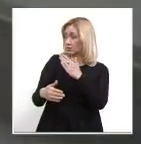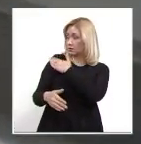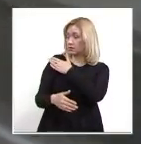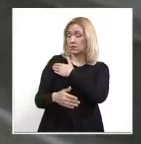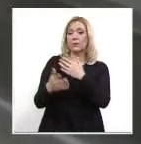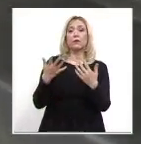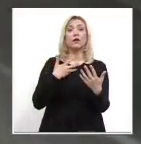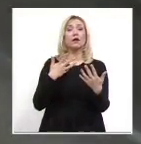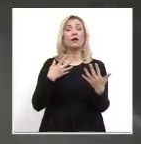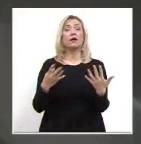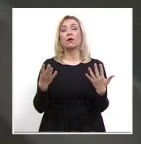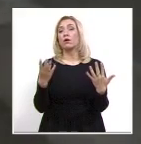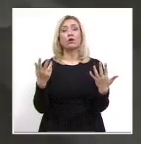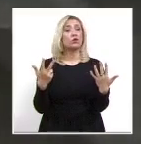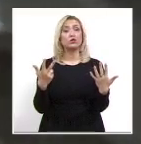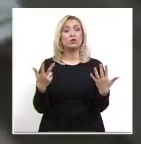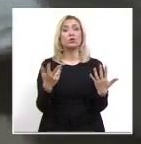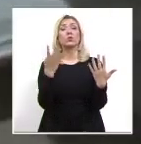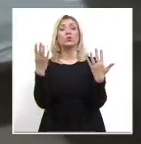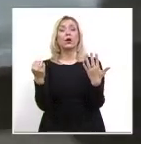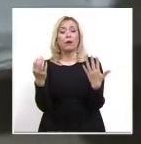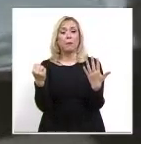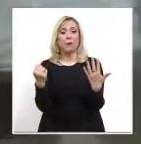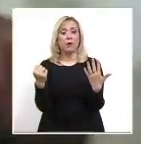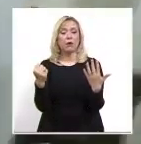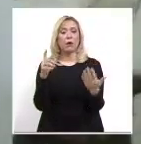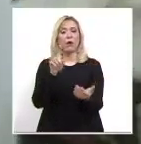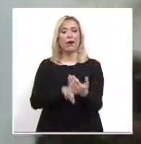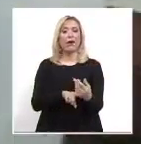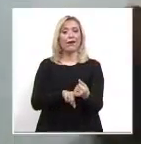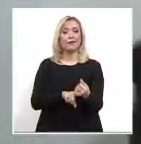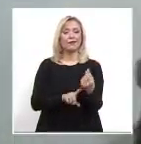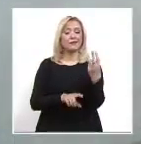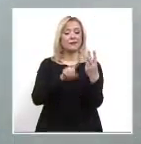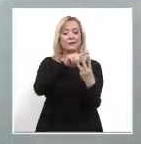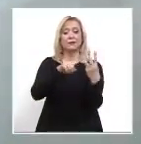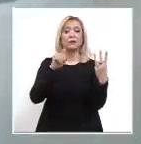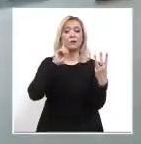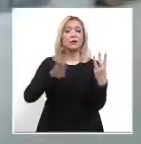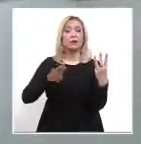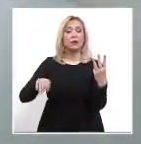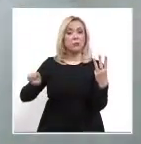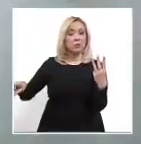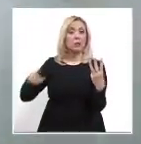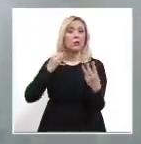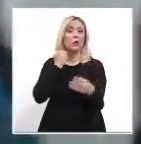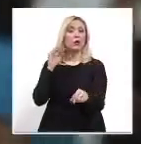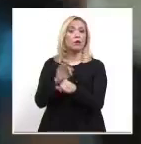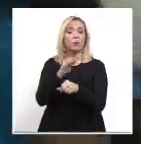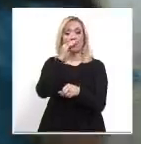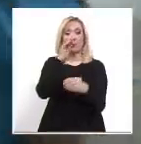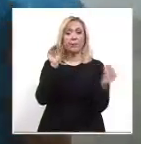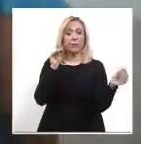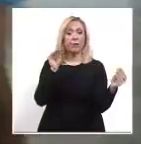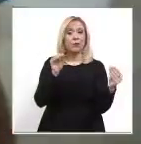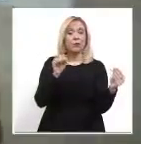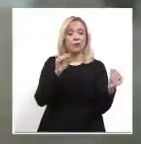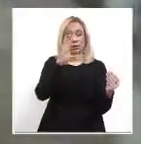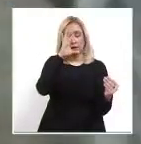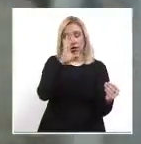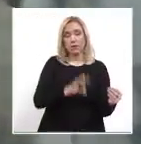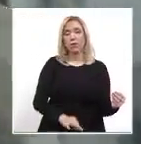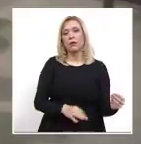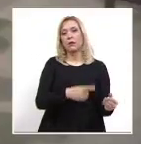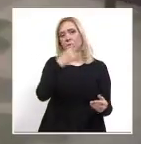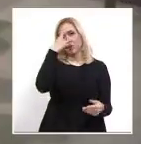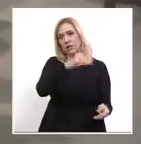más. 3 de las internas que han perdido la vida eran representadas por la Defensoría con el fin de que se garantizara su derecho a la